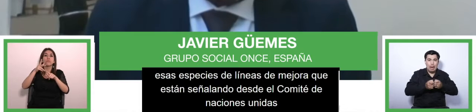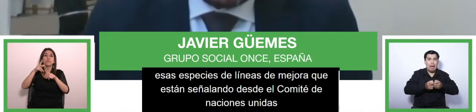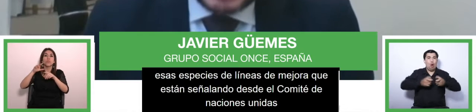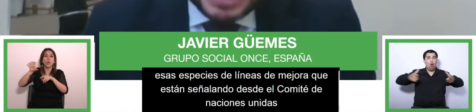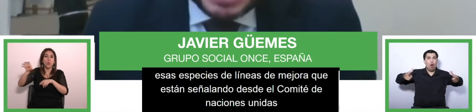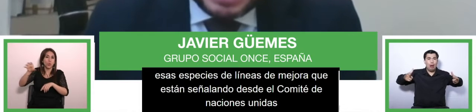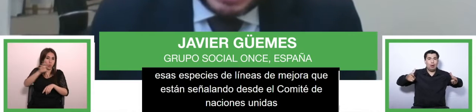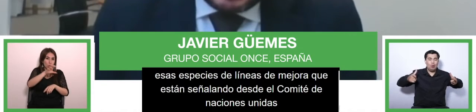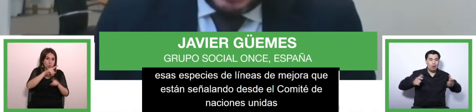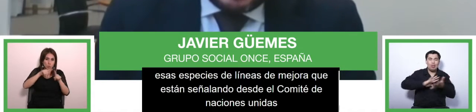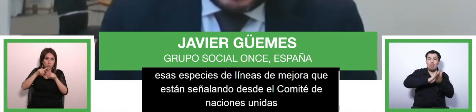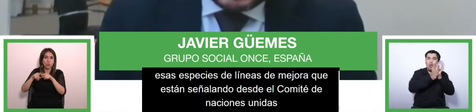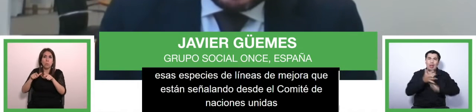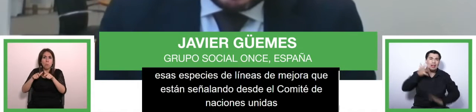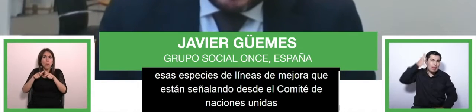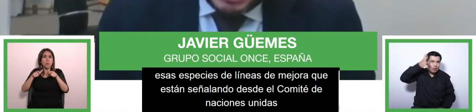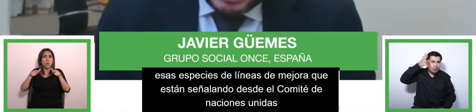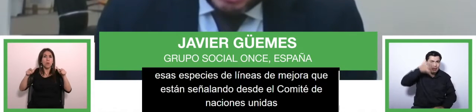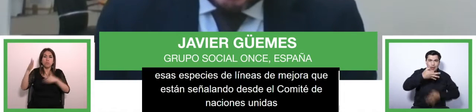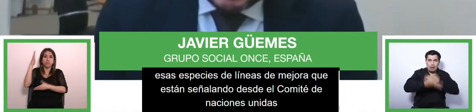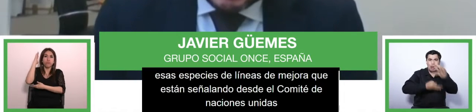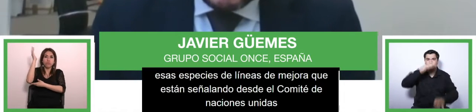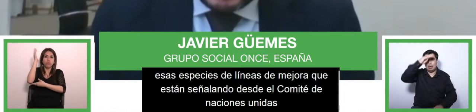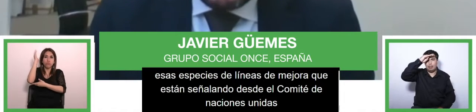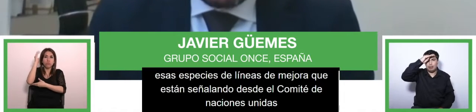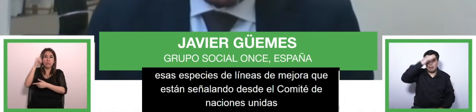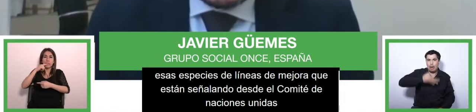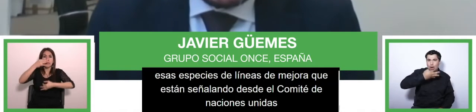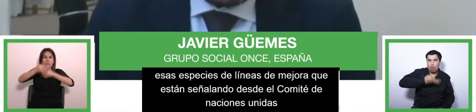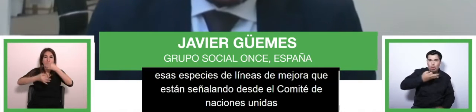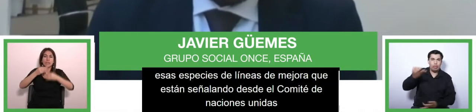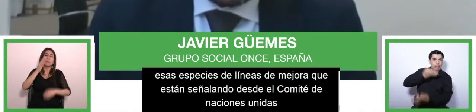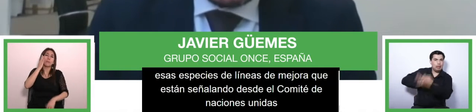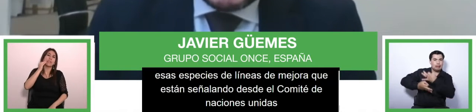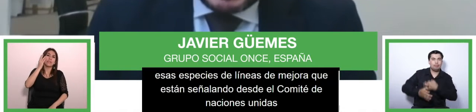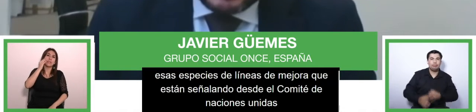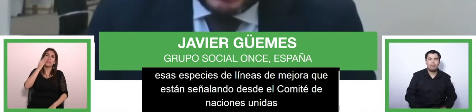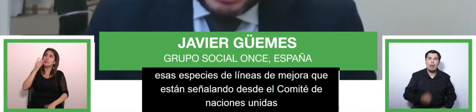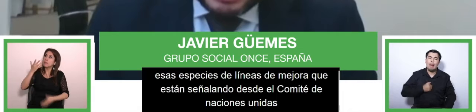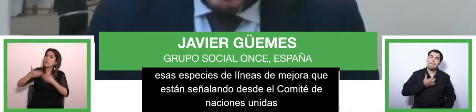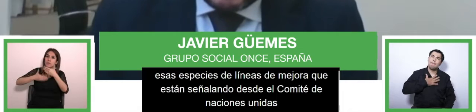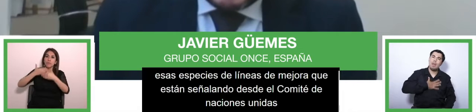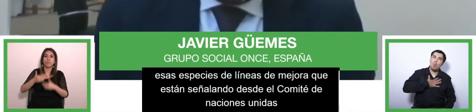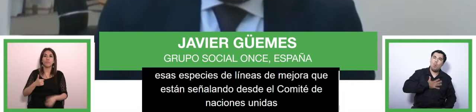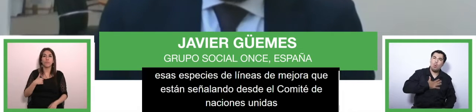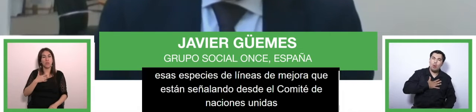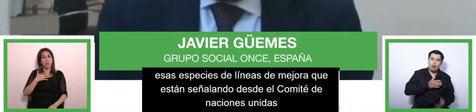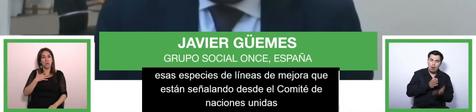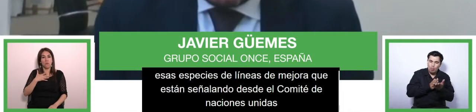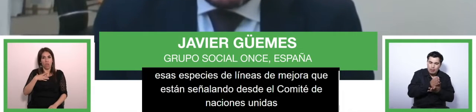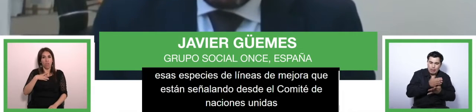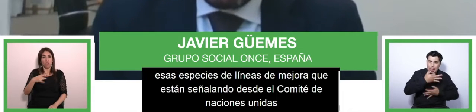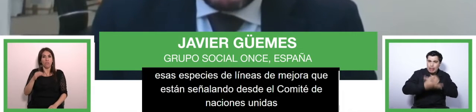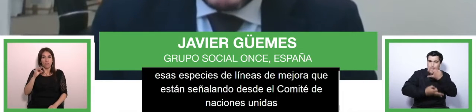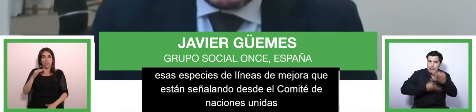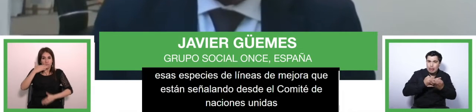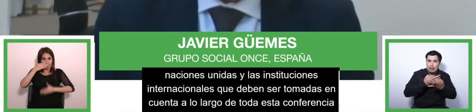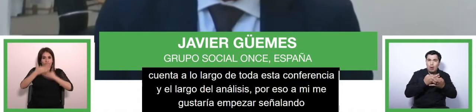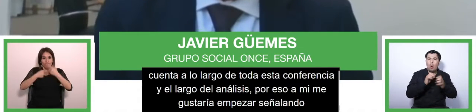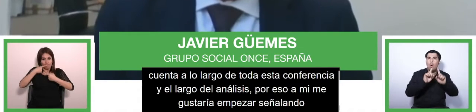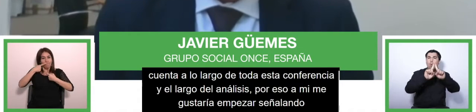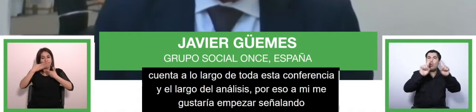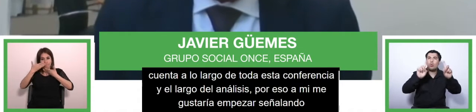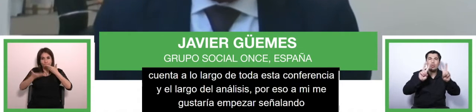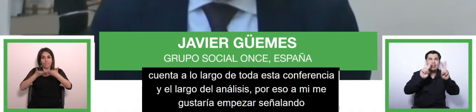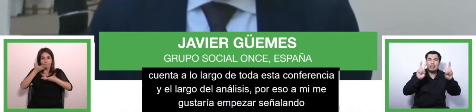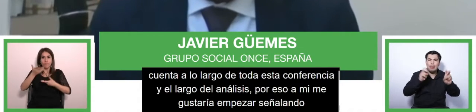y a lo largo del análisis de las experiencias. Por eso, a mí me gustaría empezar señalando algunas de las cuestiones que a mí me parecen fundamentales